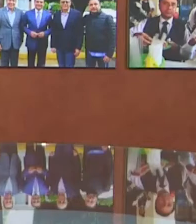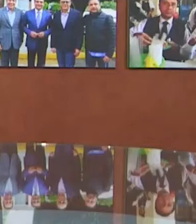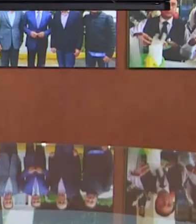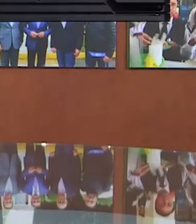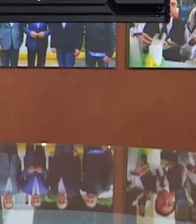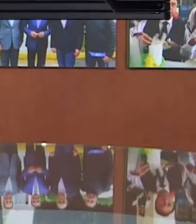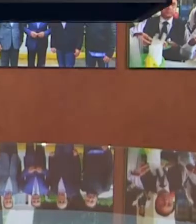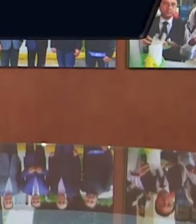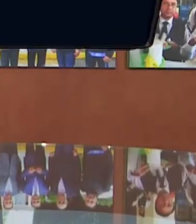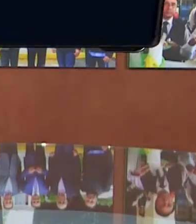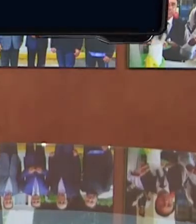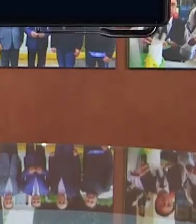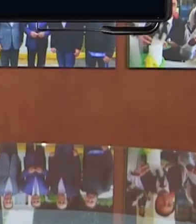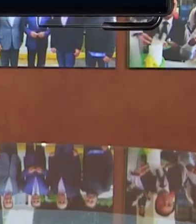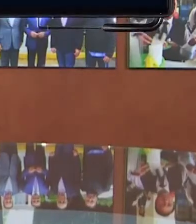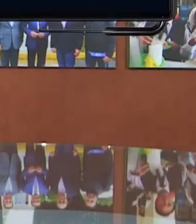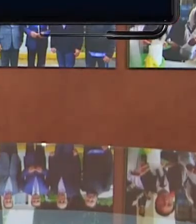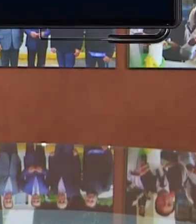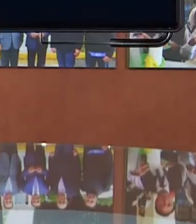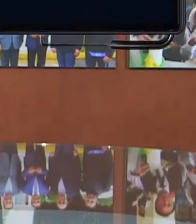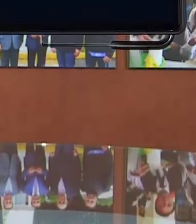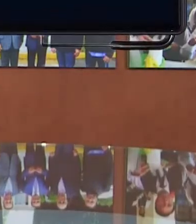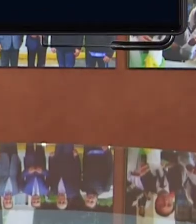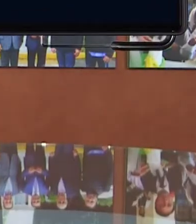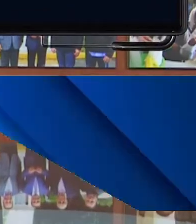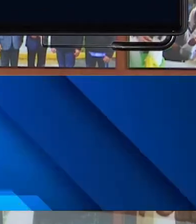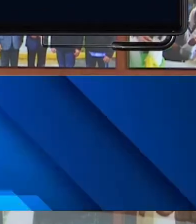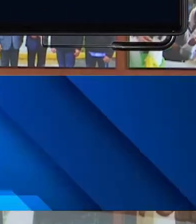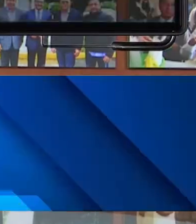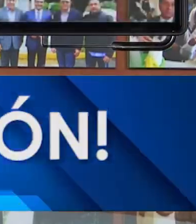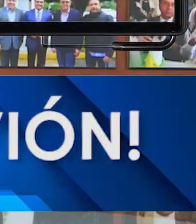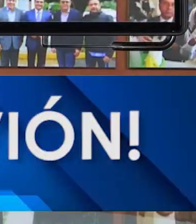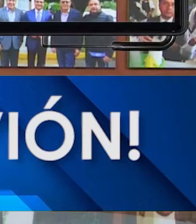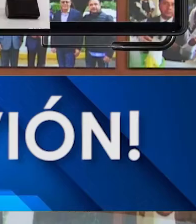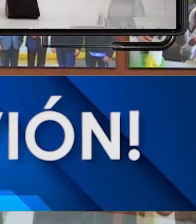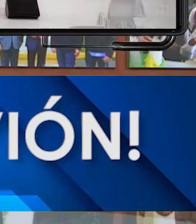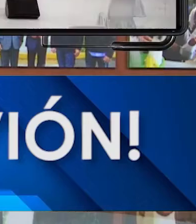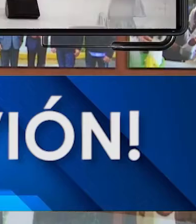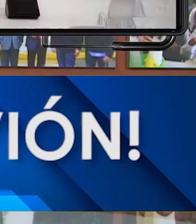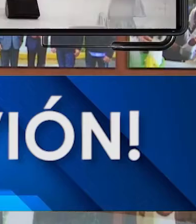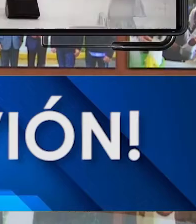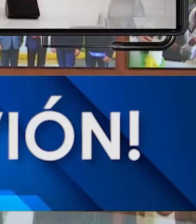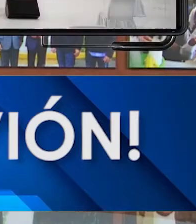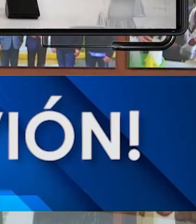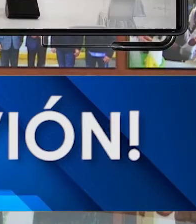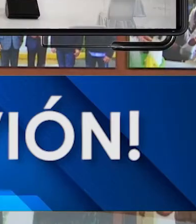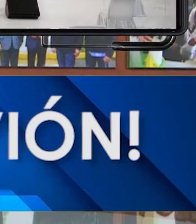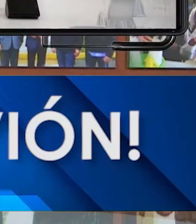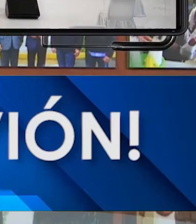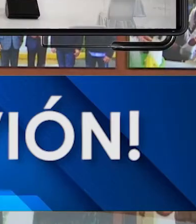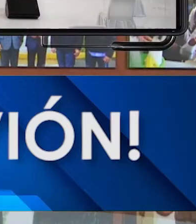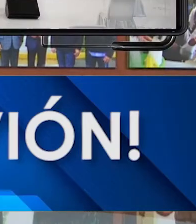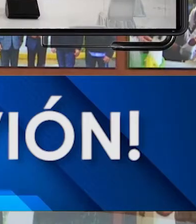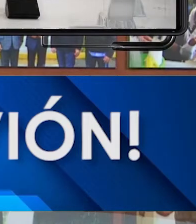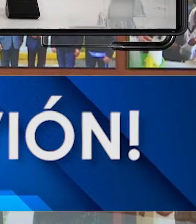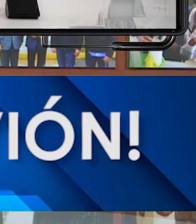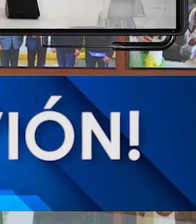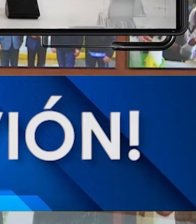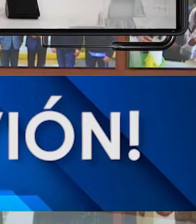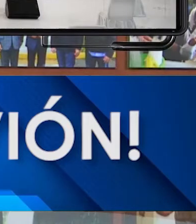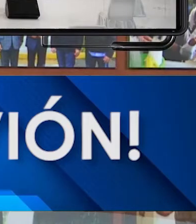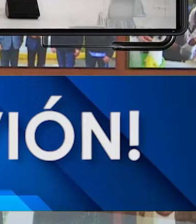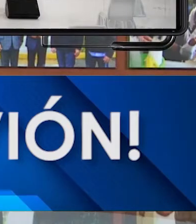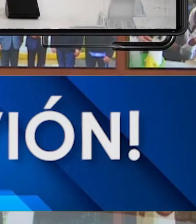Oiga, lo que más llamó la atención de la mañanera del presidente López Obrador este jueves 9 de junio,